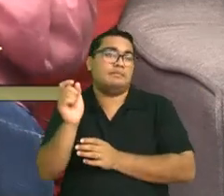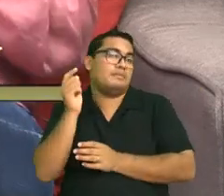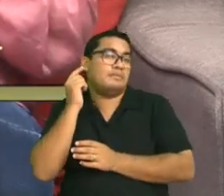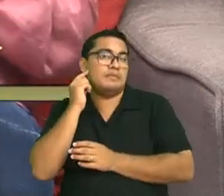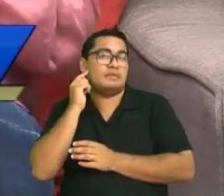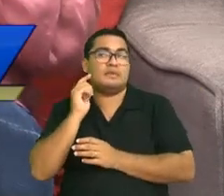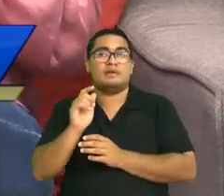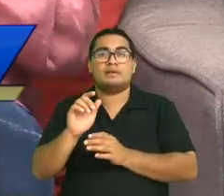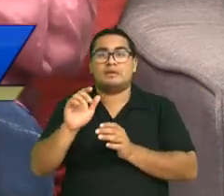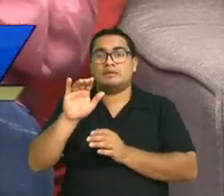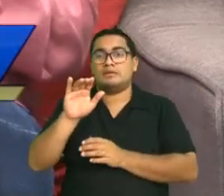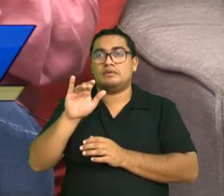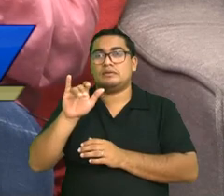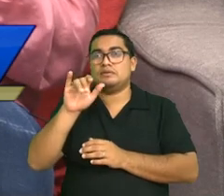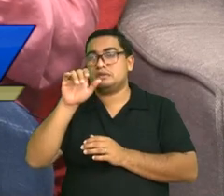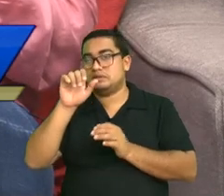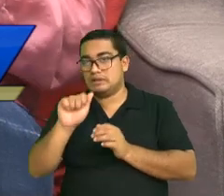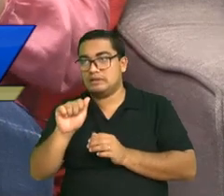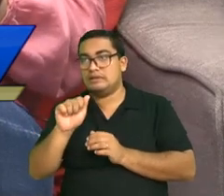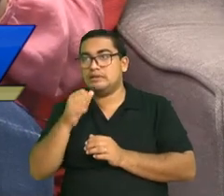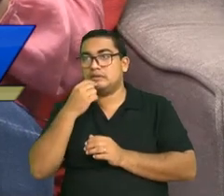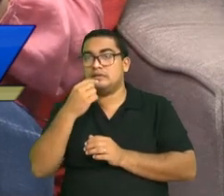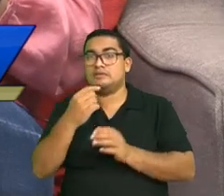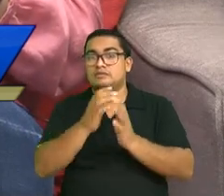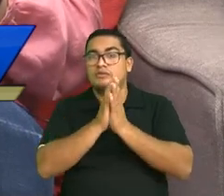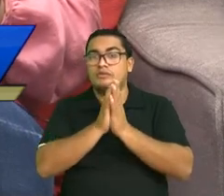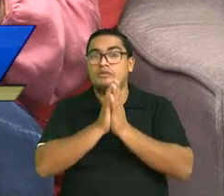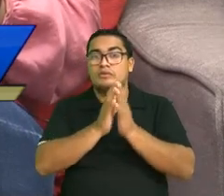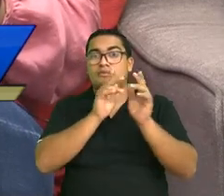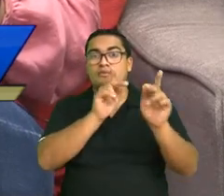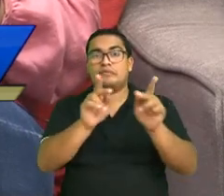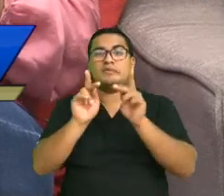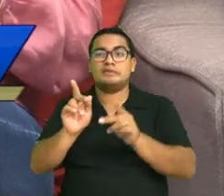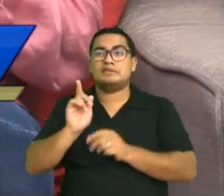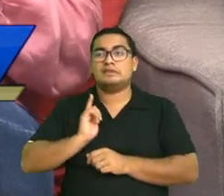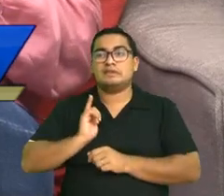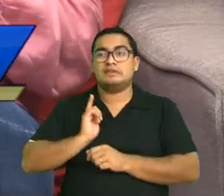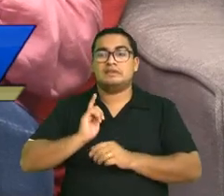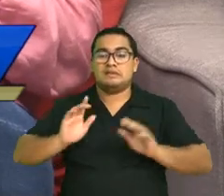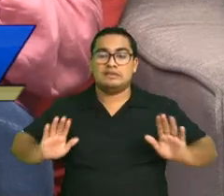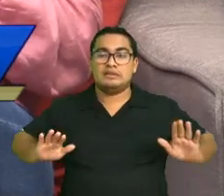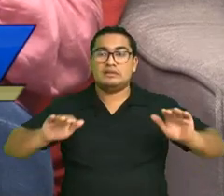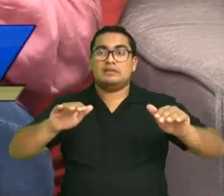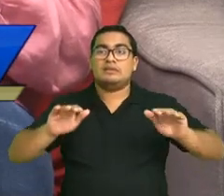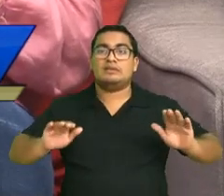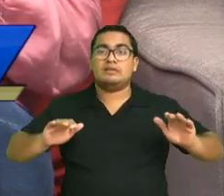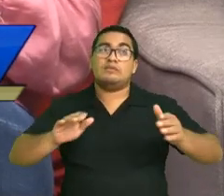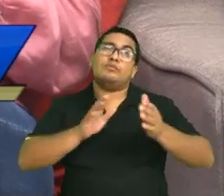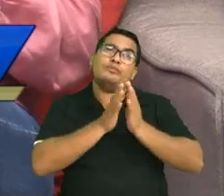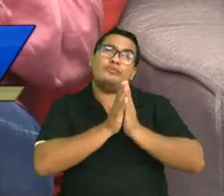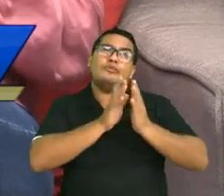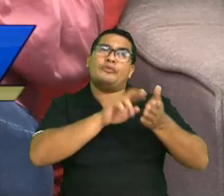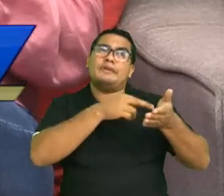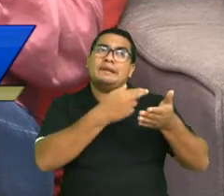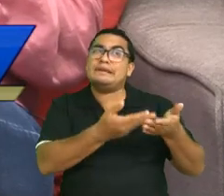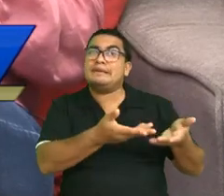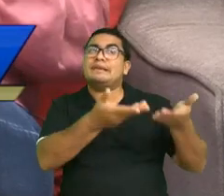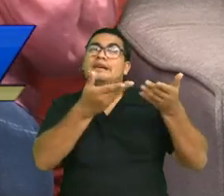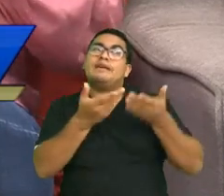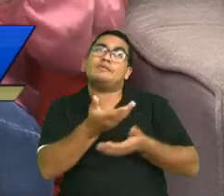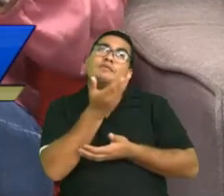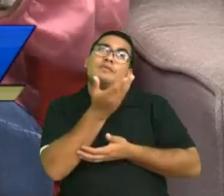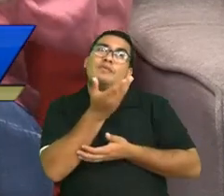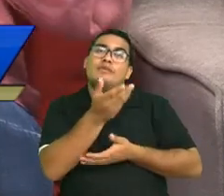pues siempre estamos pidiendo a alguien que tenga una silla de rueda, que nos la done. Solicitando la caridad.